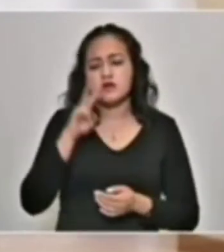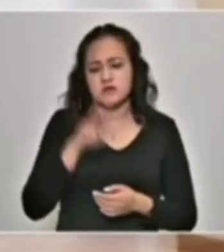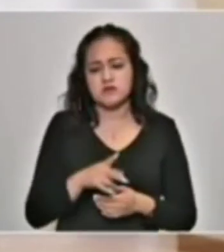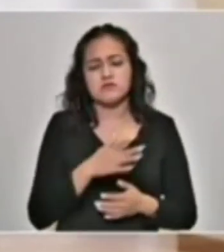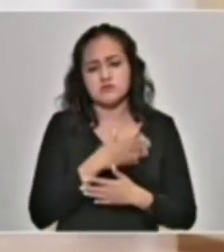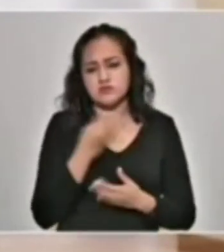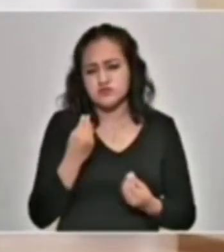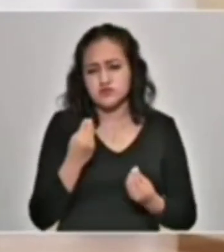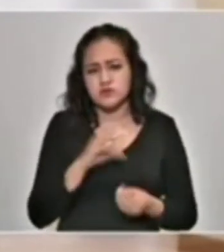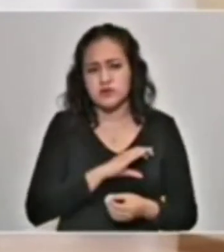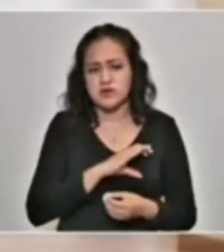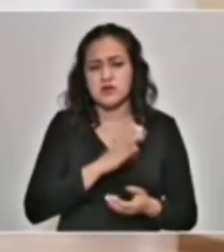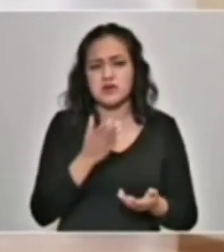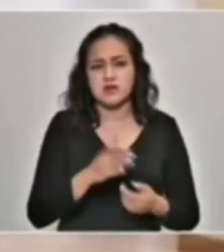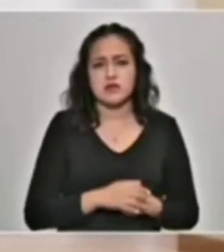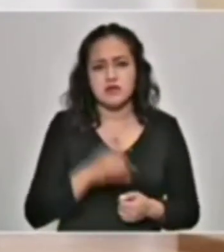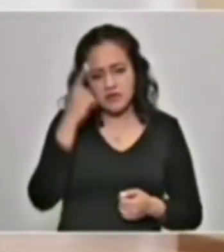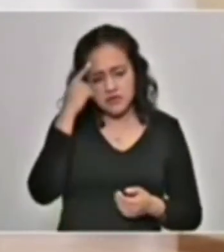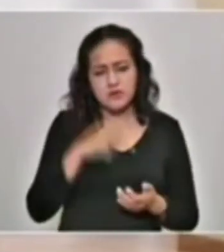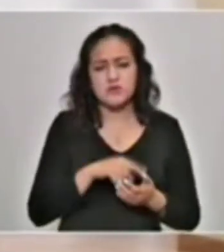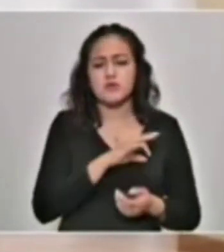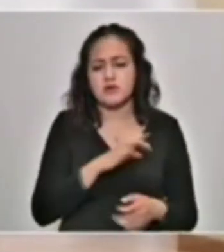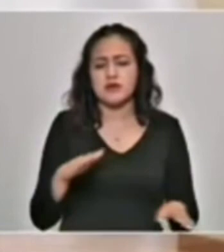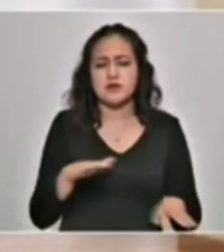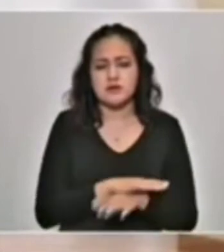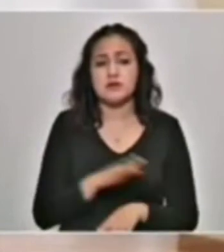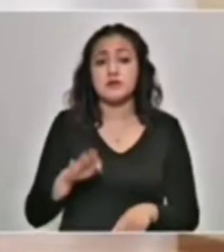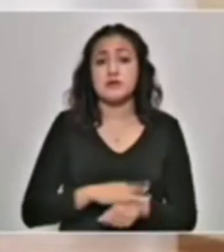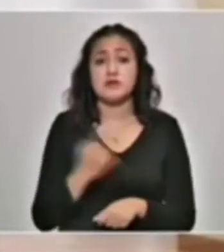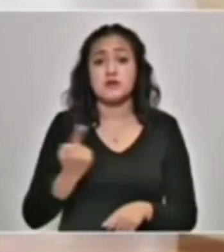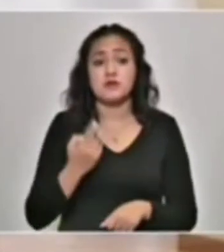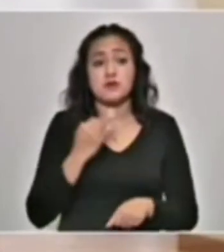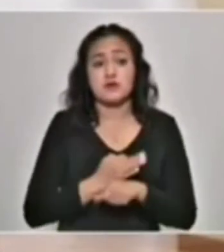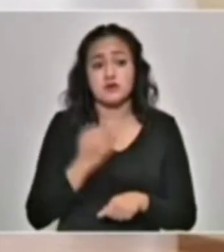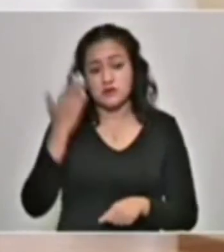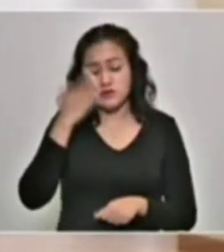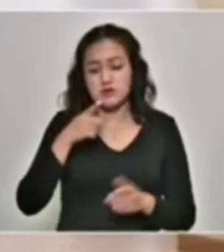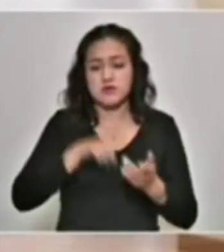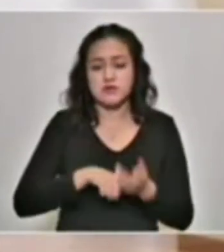estímulo. Y creo que se va a reponer, porque le sabe a la política.